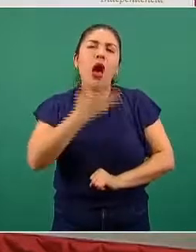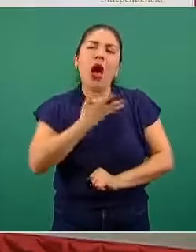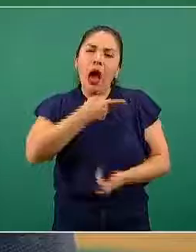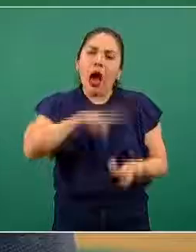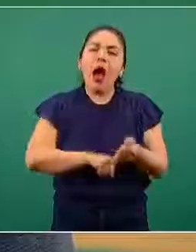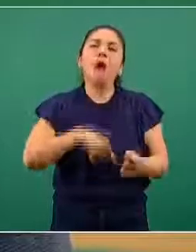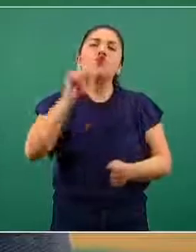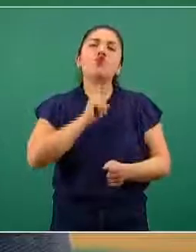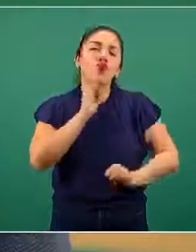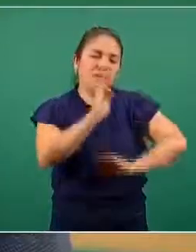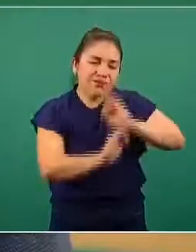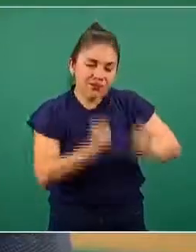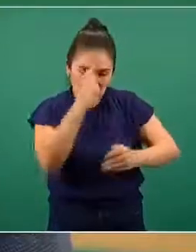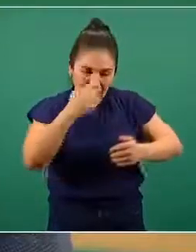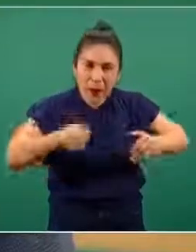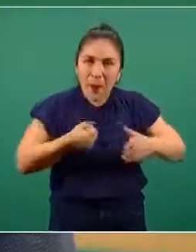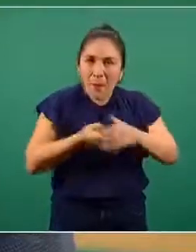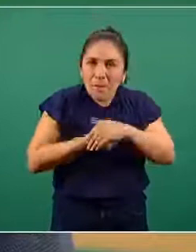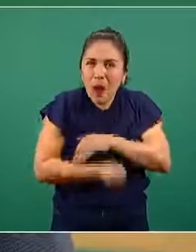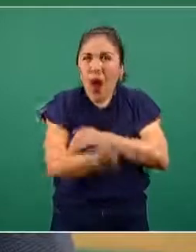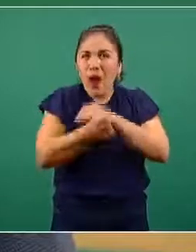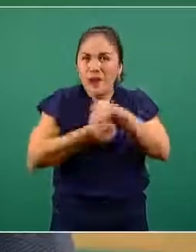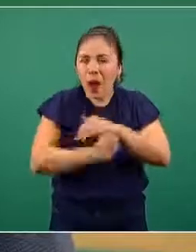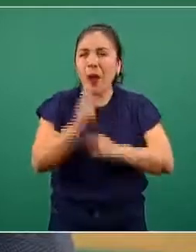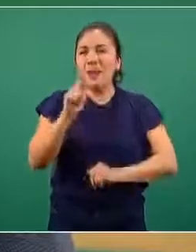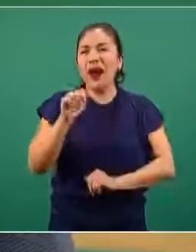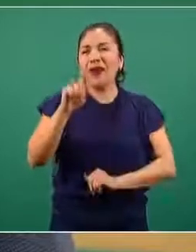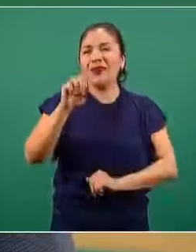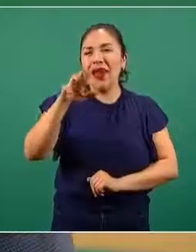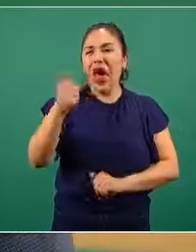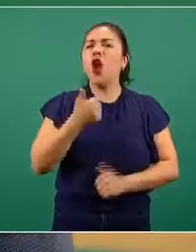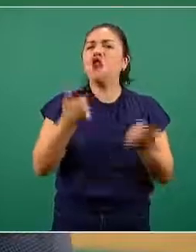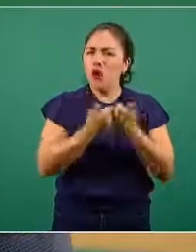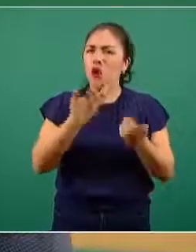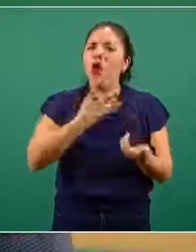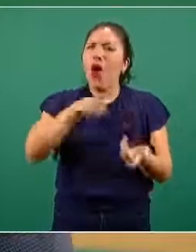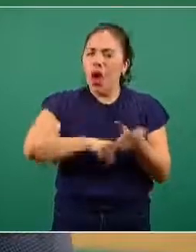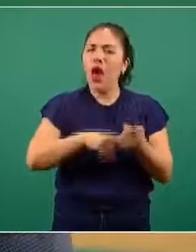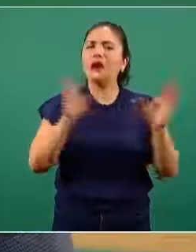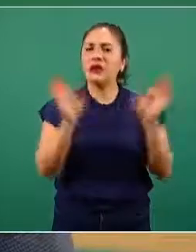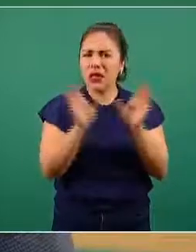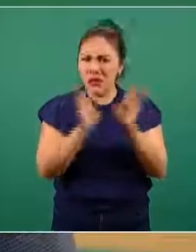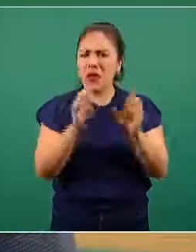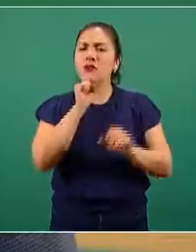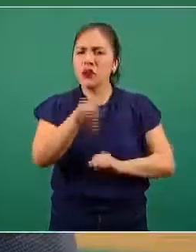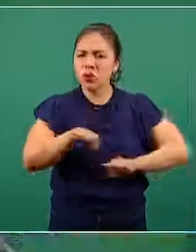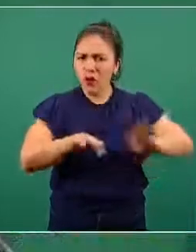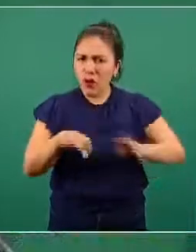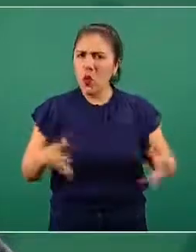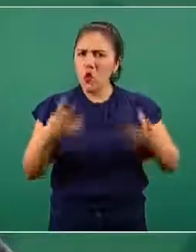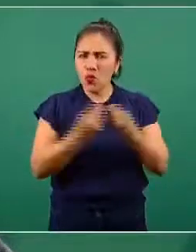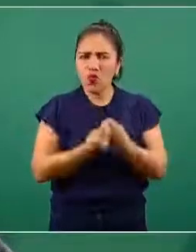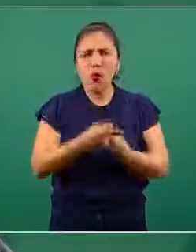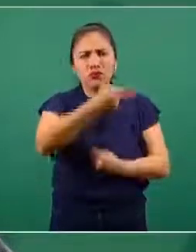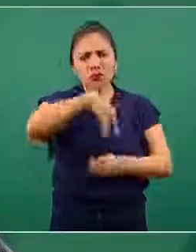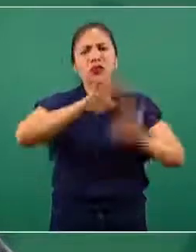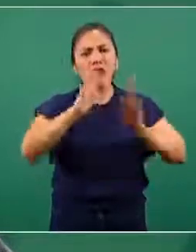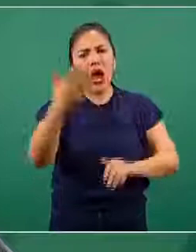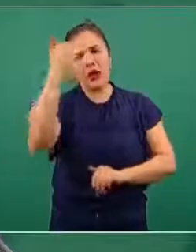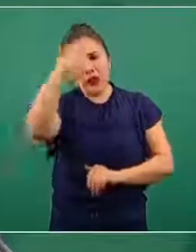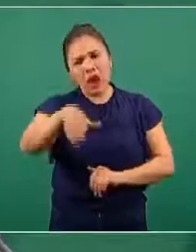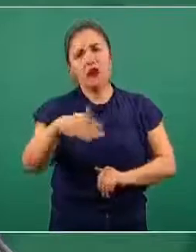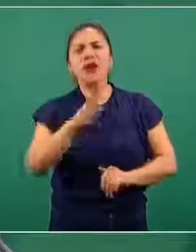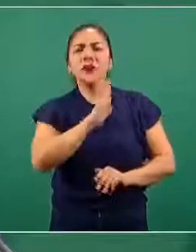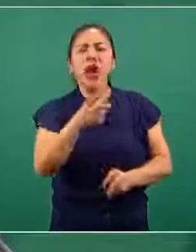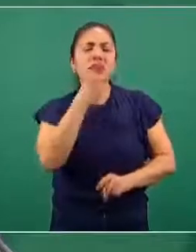las parteras, que muchas de ellas en nuestro país son parteras certificadas, donde hay un trabajo conjunto también, han recibido información, se